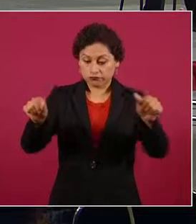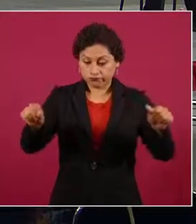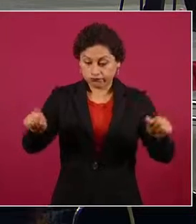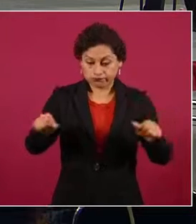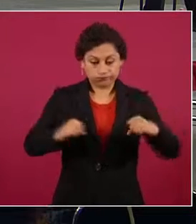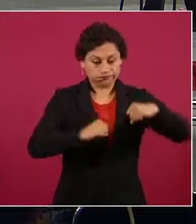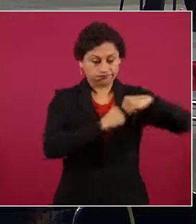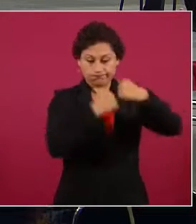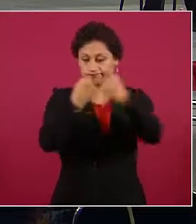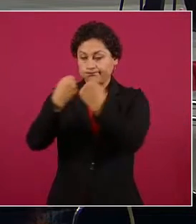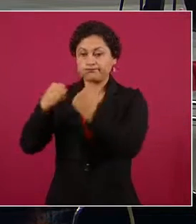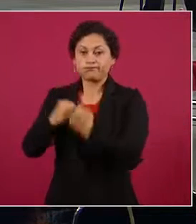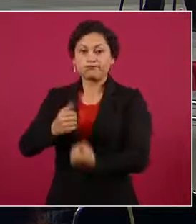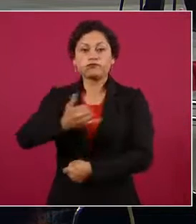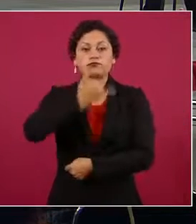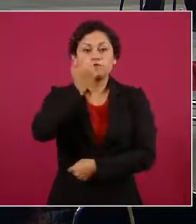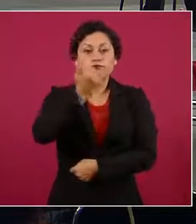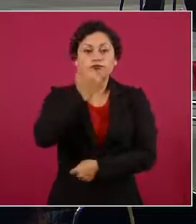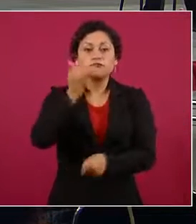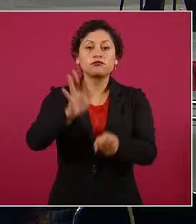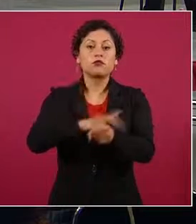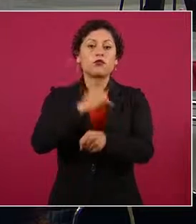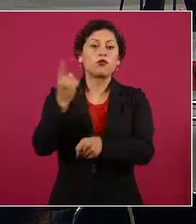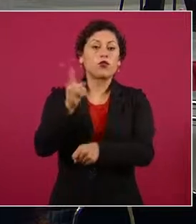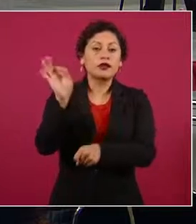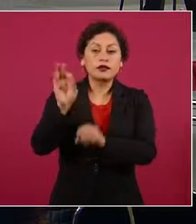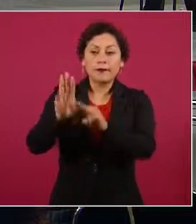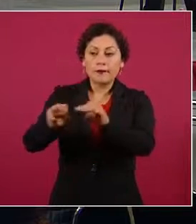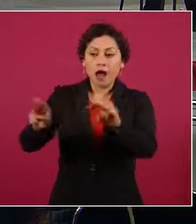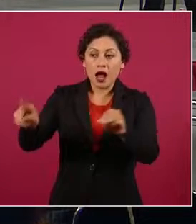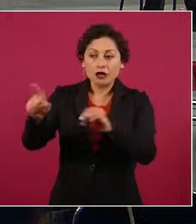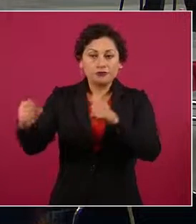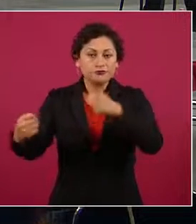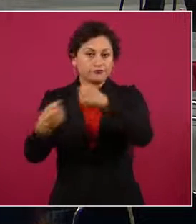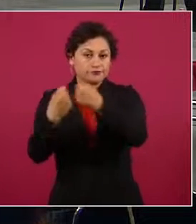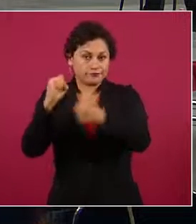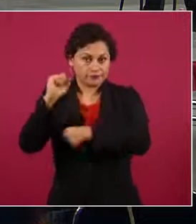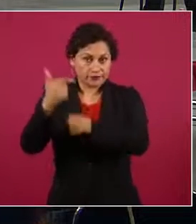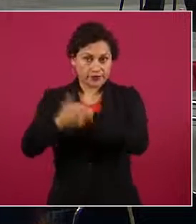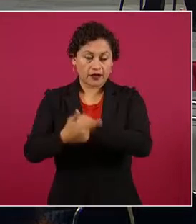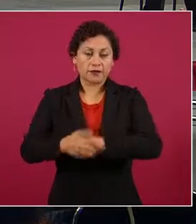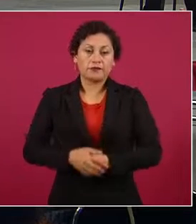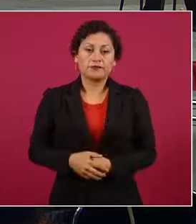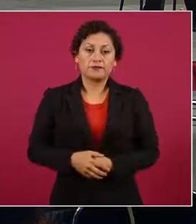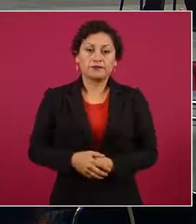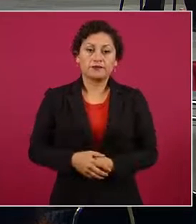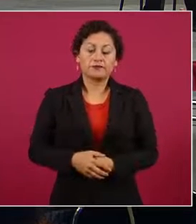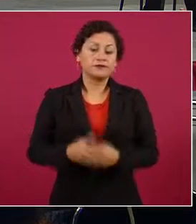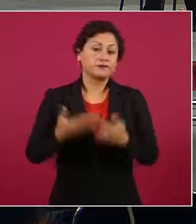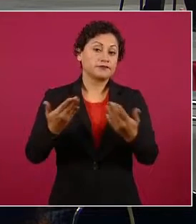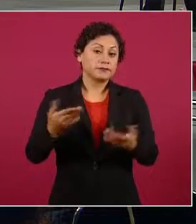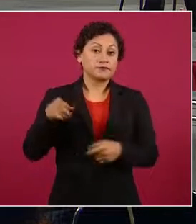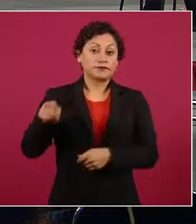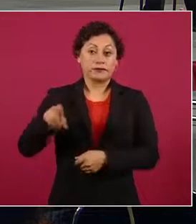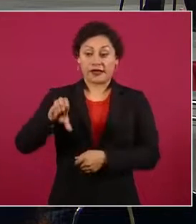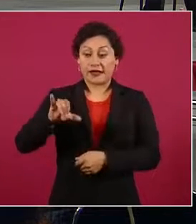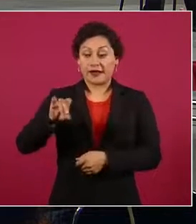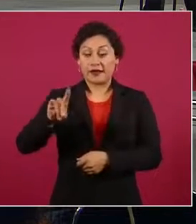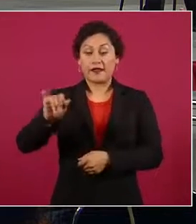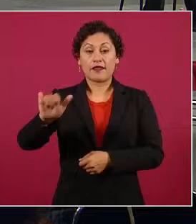colindantes son con el mar abierto, por ejemplo. El presidente del comisariado ejidal le han negado